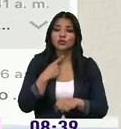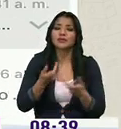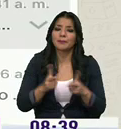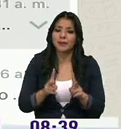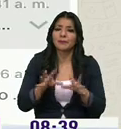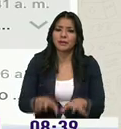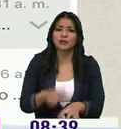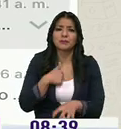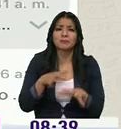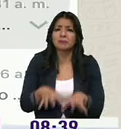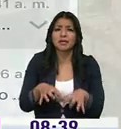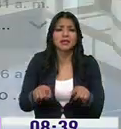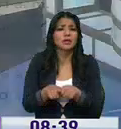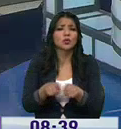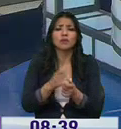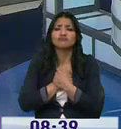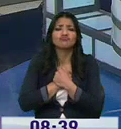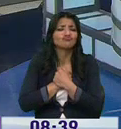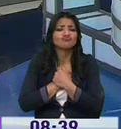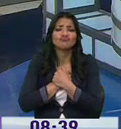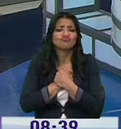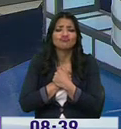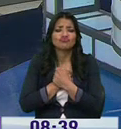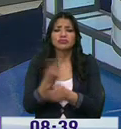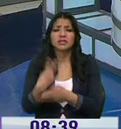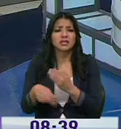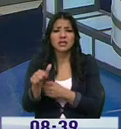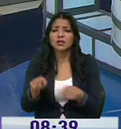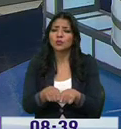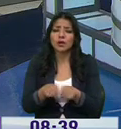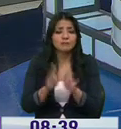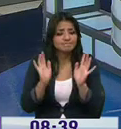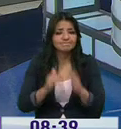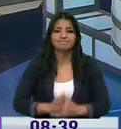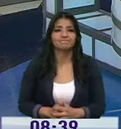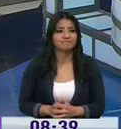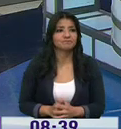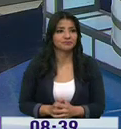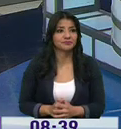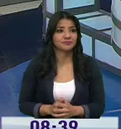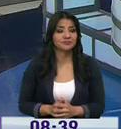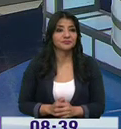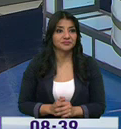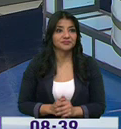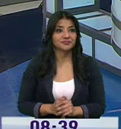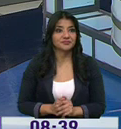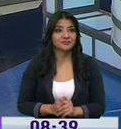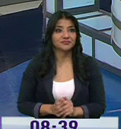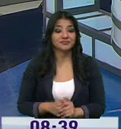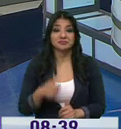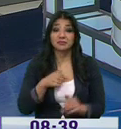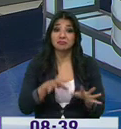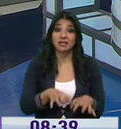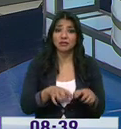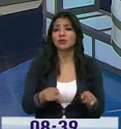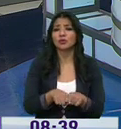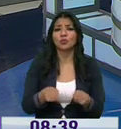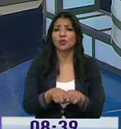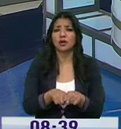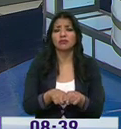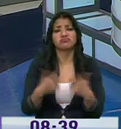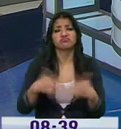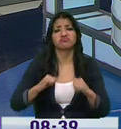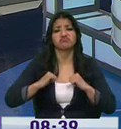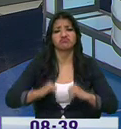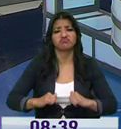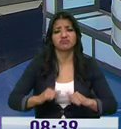perrita es casi nuestra hija. Claro, pues, no, yo le veo a mi Tomasito, me le pasa algo y no te cuento. Sí, no,